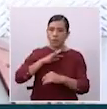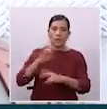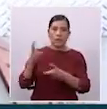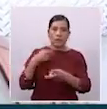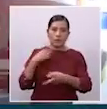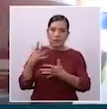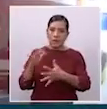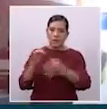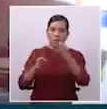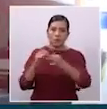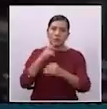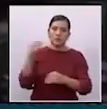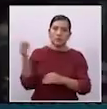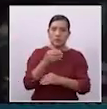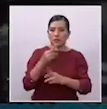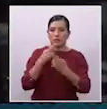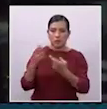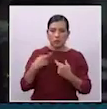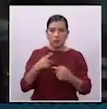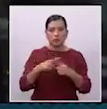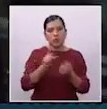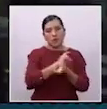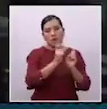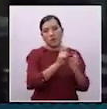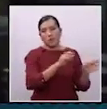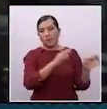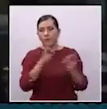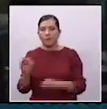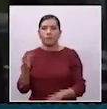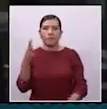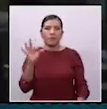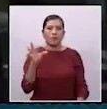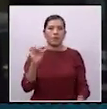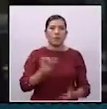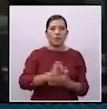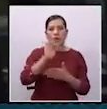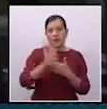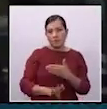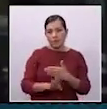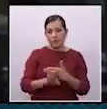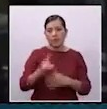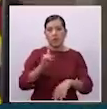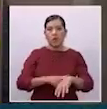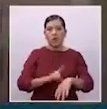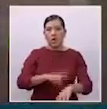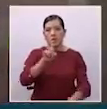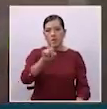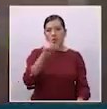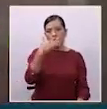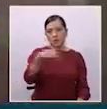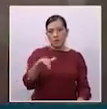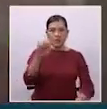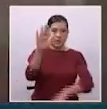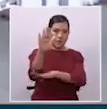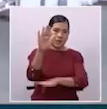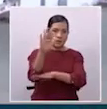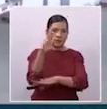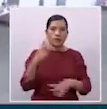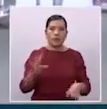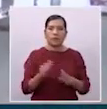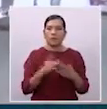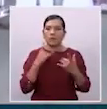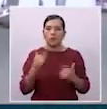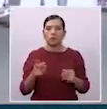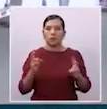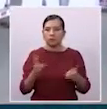de incidentes y excepciones para el día viernes 19 de abril a las horas 1:30. El abogado del legislador